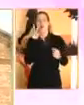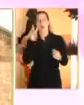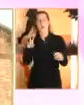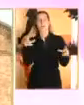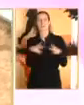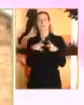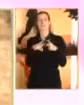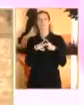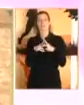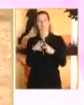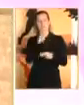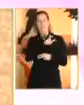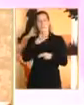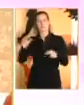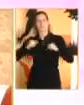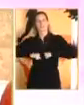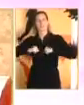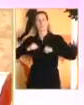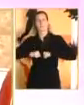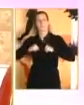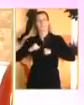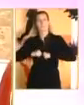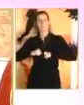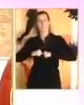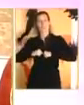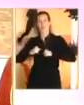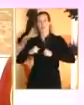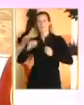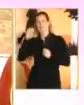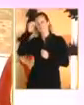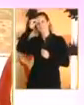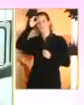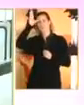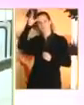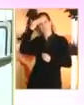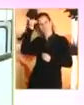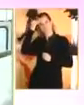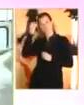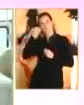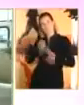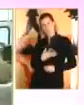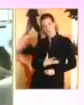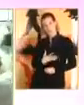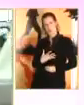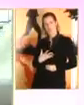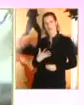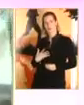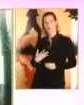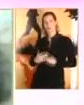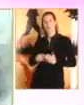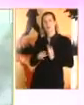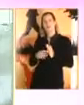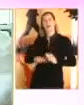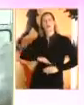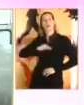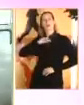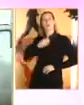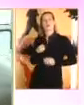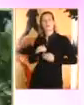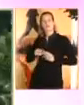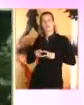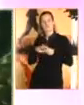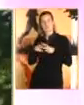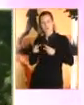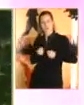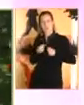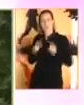ciudadanos laboralmente exentos, pero en plenas facultades mentales y vitales, que pueden y quieren aportar más a la sociedad.